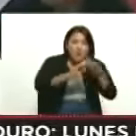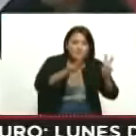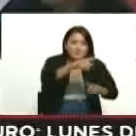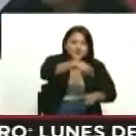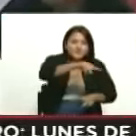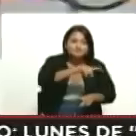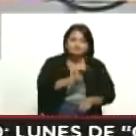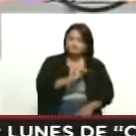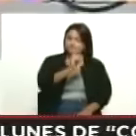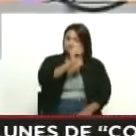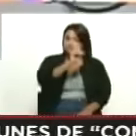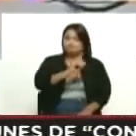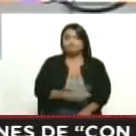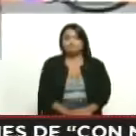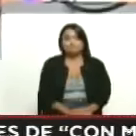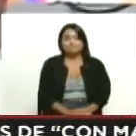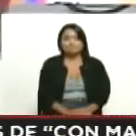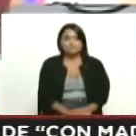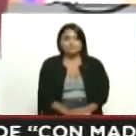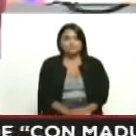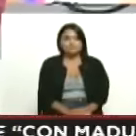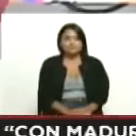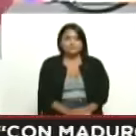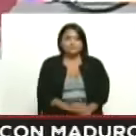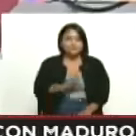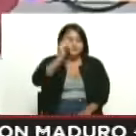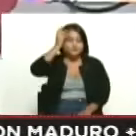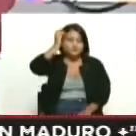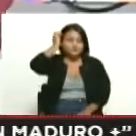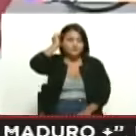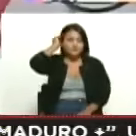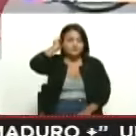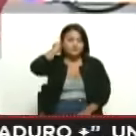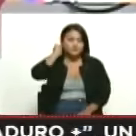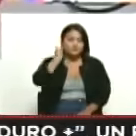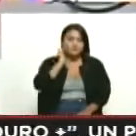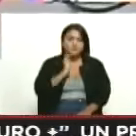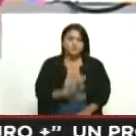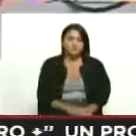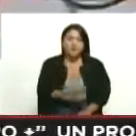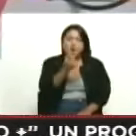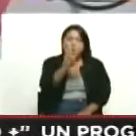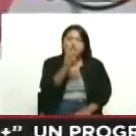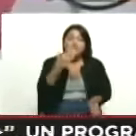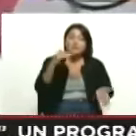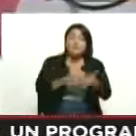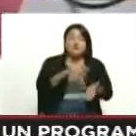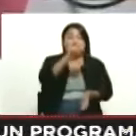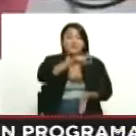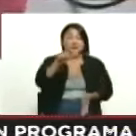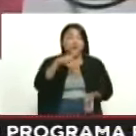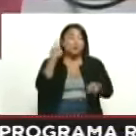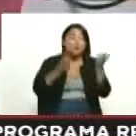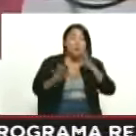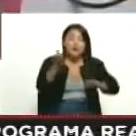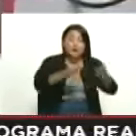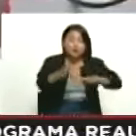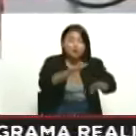desaparecerlos, a ellos y a sus familias si la familia reclamaba. Más de 11.000